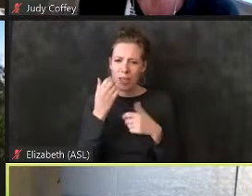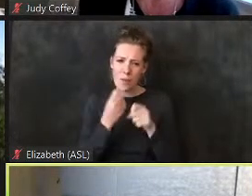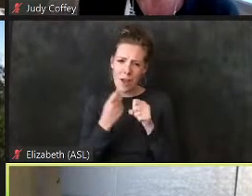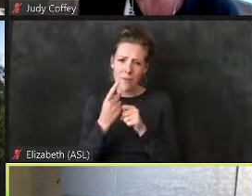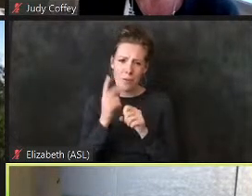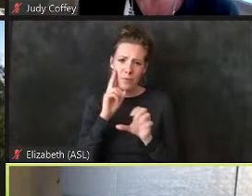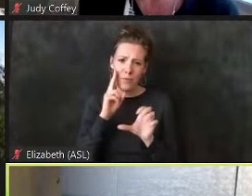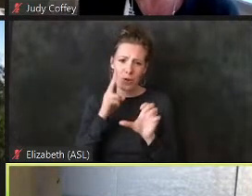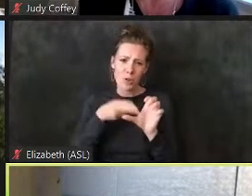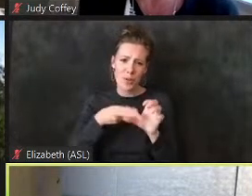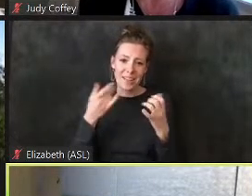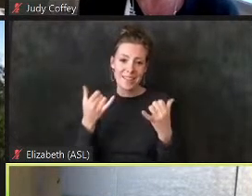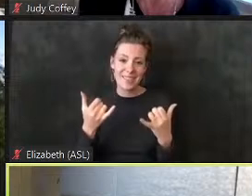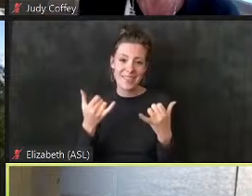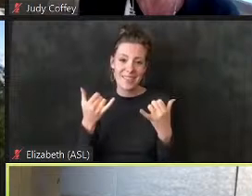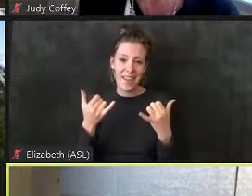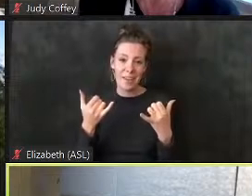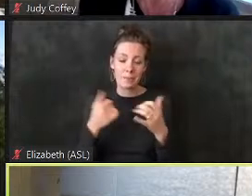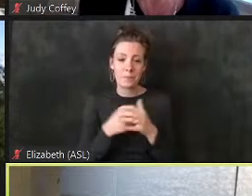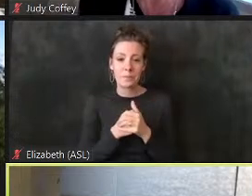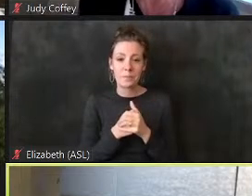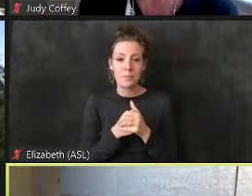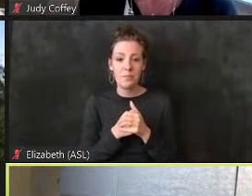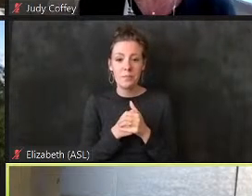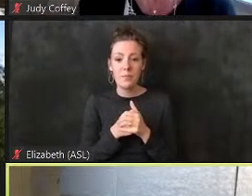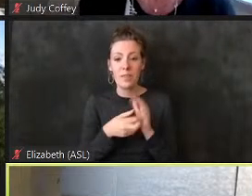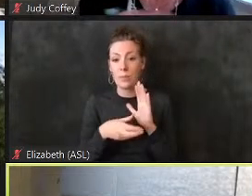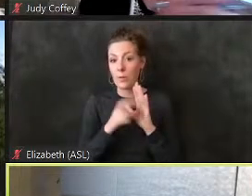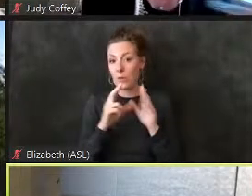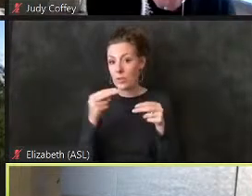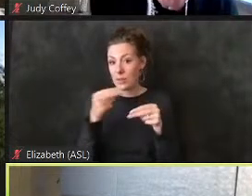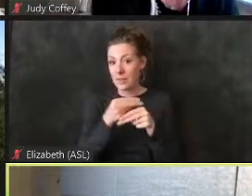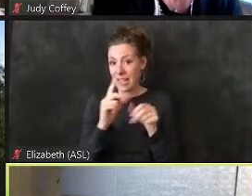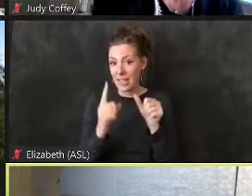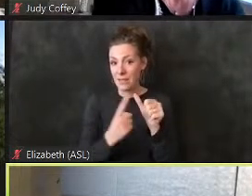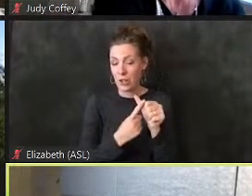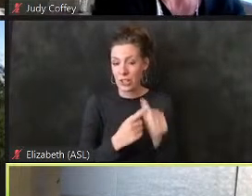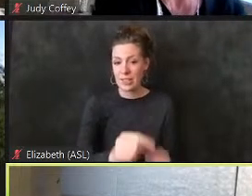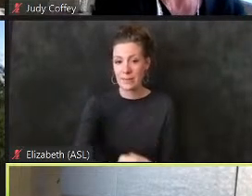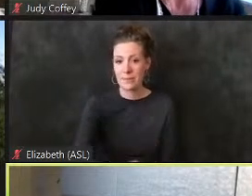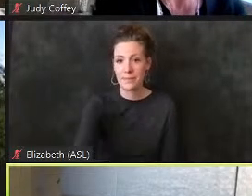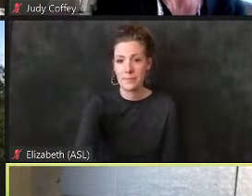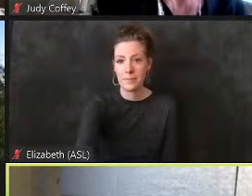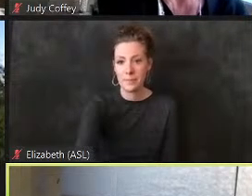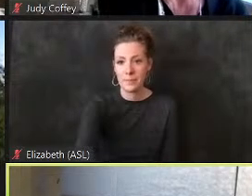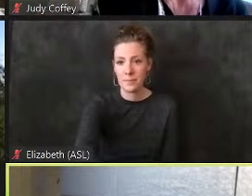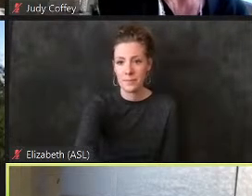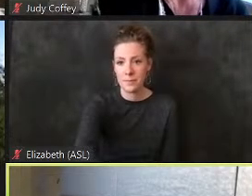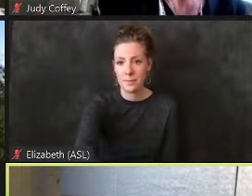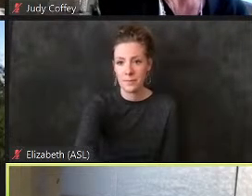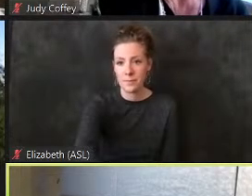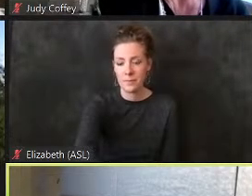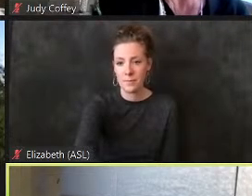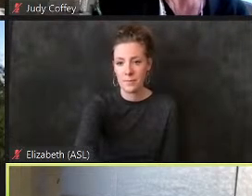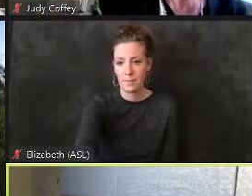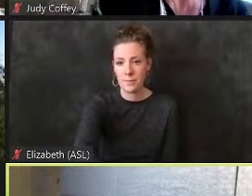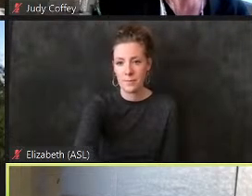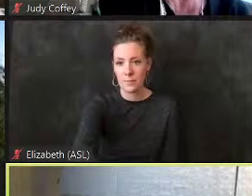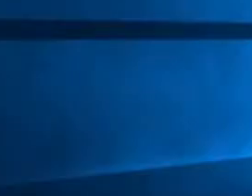Gracias a todos los panelistas que están aquí. Gracias a todos los que están aquí con nosotros ahora. Voy a repasar con ustedes unos dibujos.